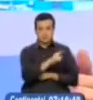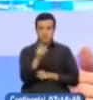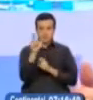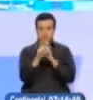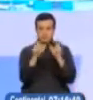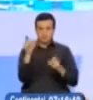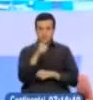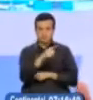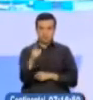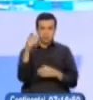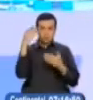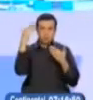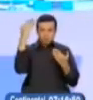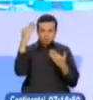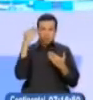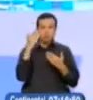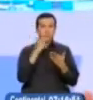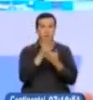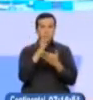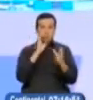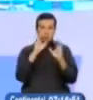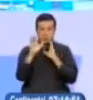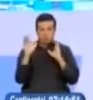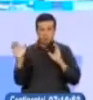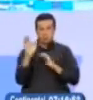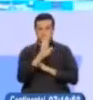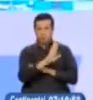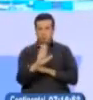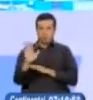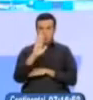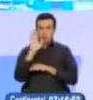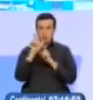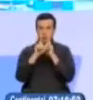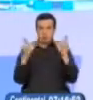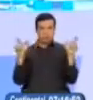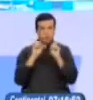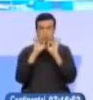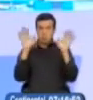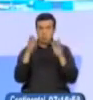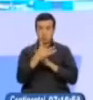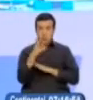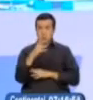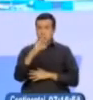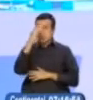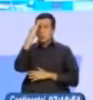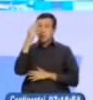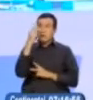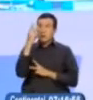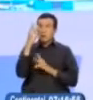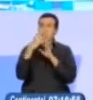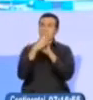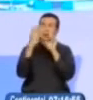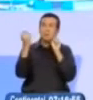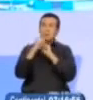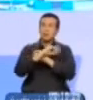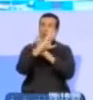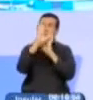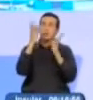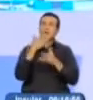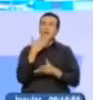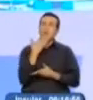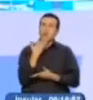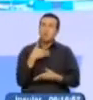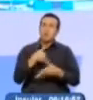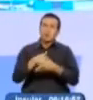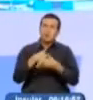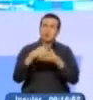a los políticos, a los medios de comunicación y a los ciudadanos en general, aprender un poco mejor a entender cuáles son los alcances y los